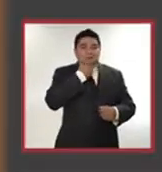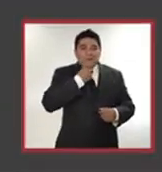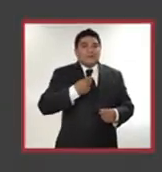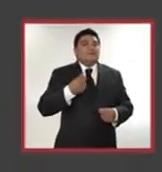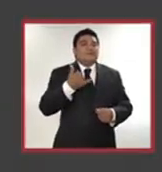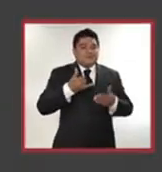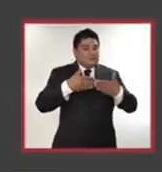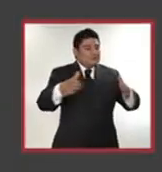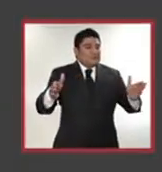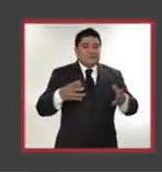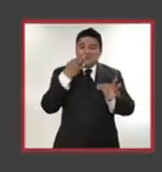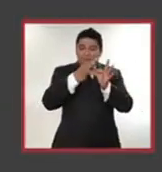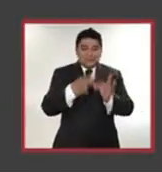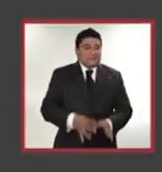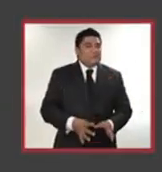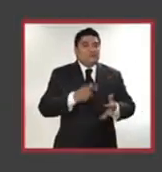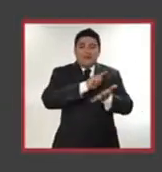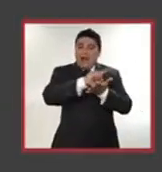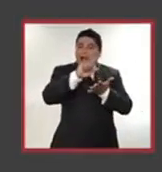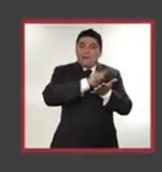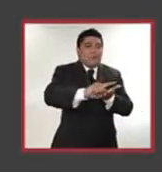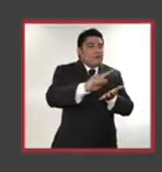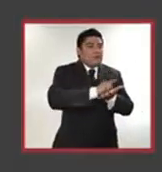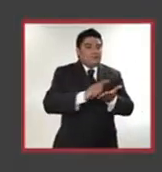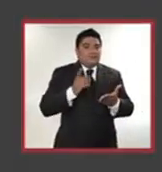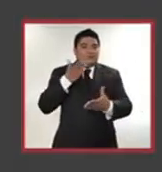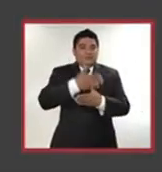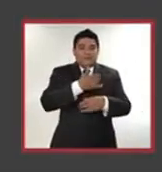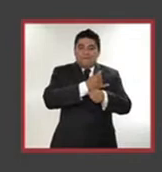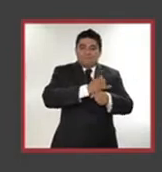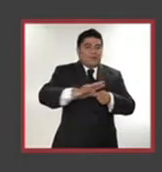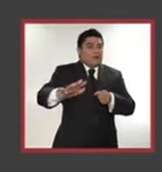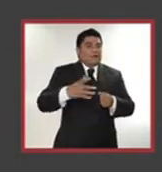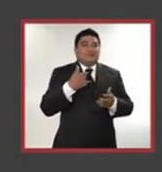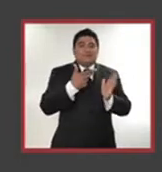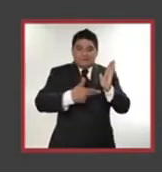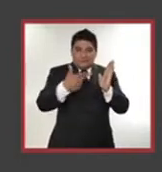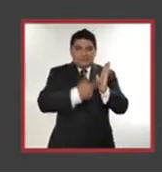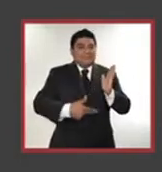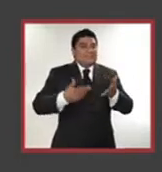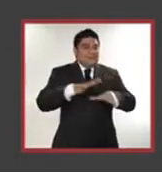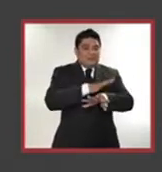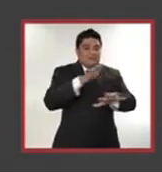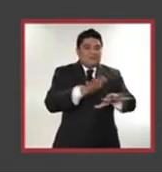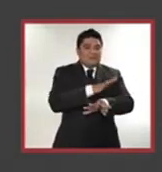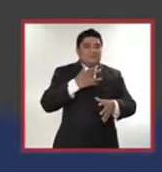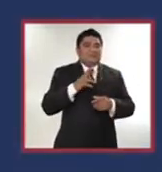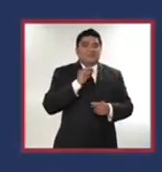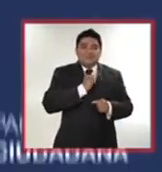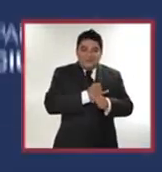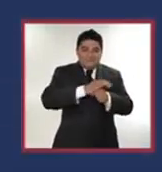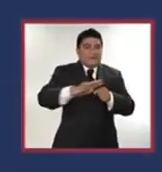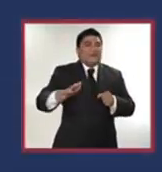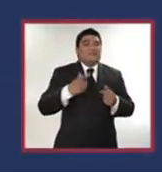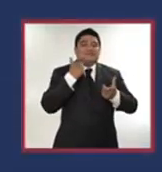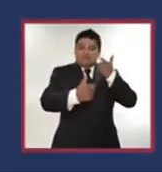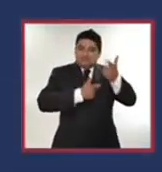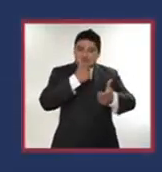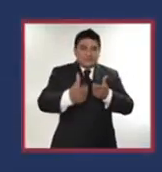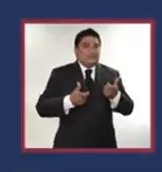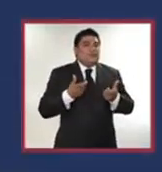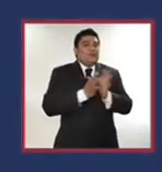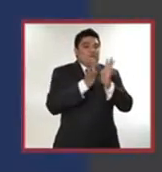gobierno abierto son transparencia y acceso a la información, tecnología e innovación, rendición de cuentas y